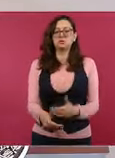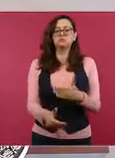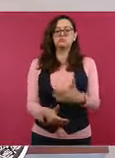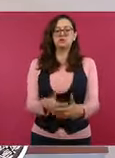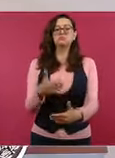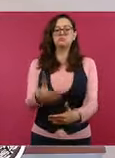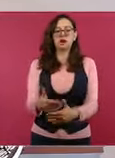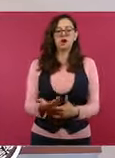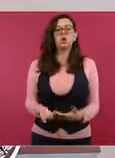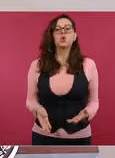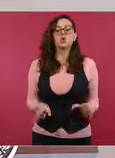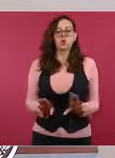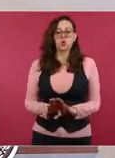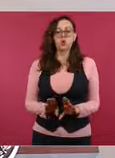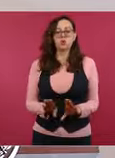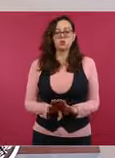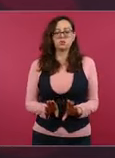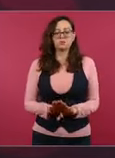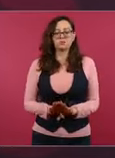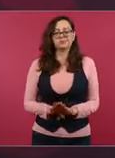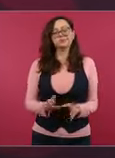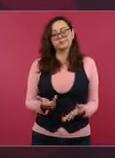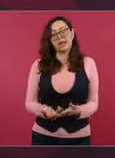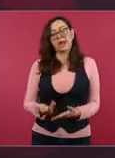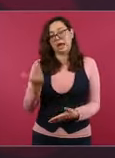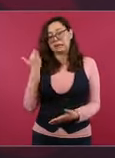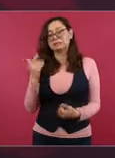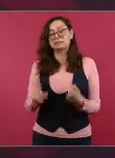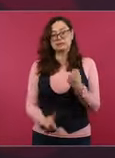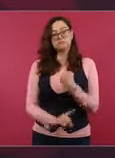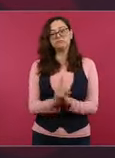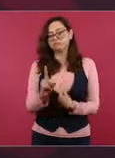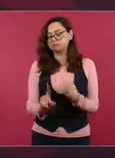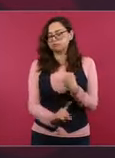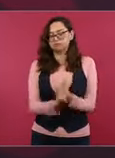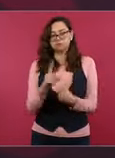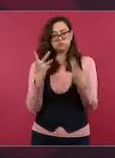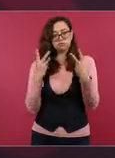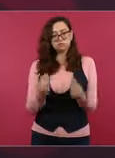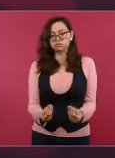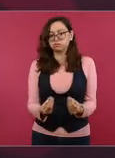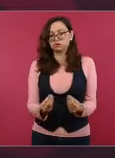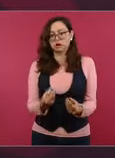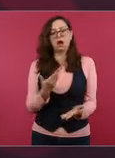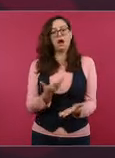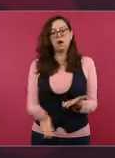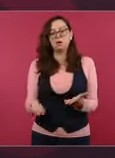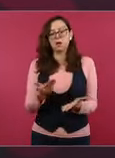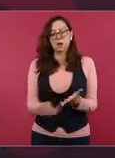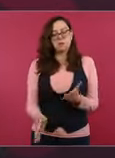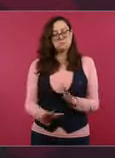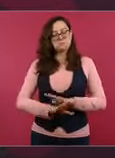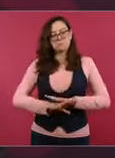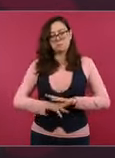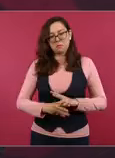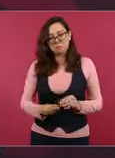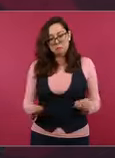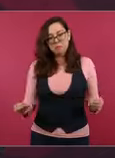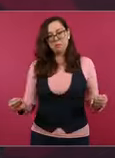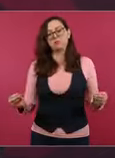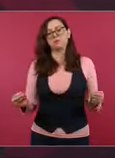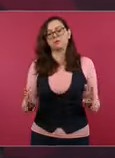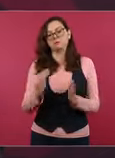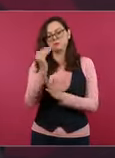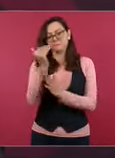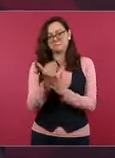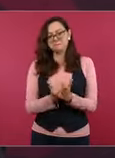antes teníamos problemas, ya no hay esos problemas, afortunadamente, en el aeropuerto de